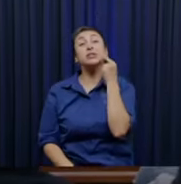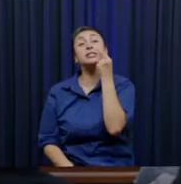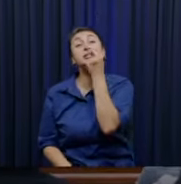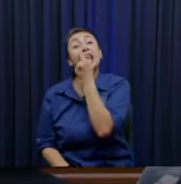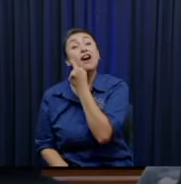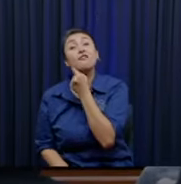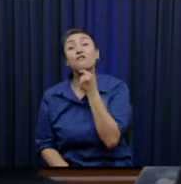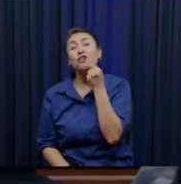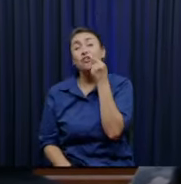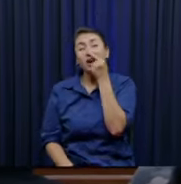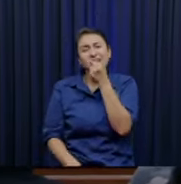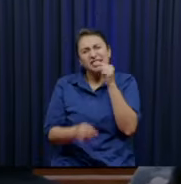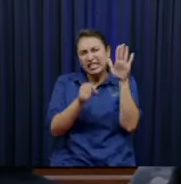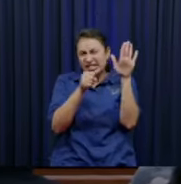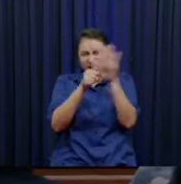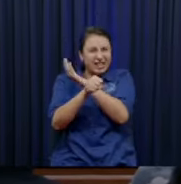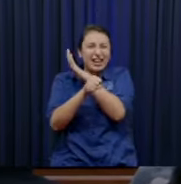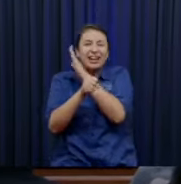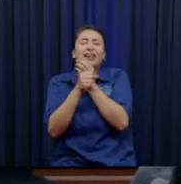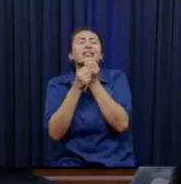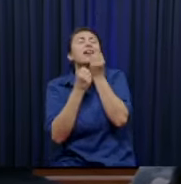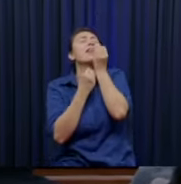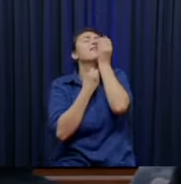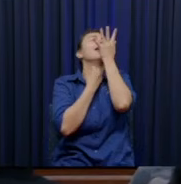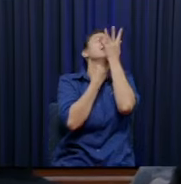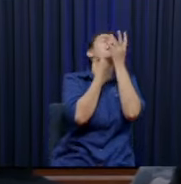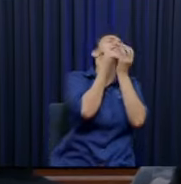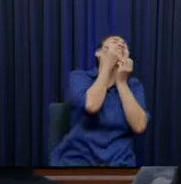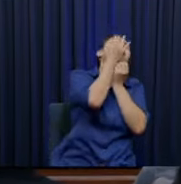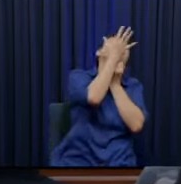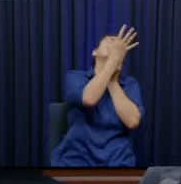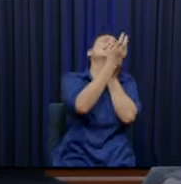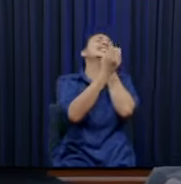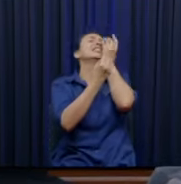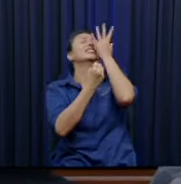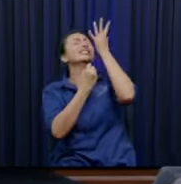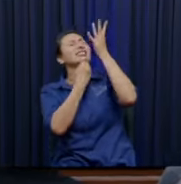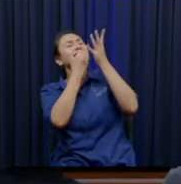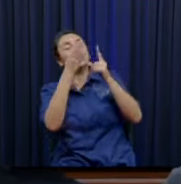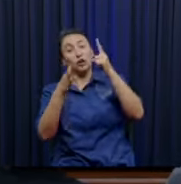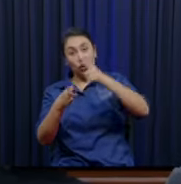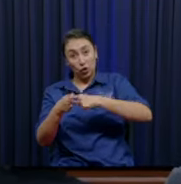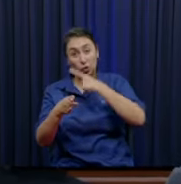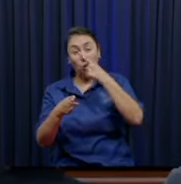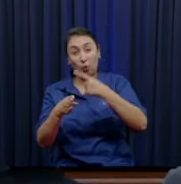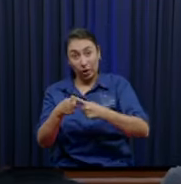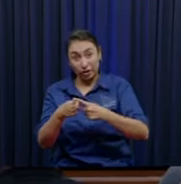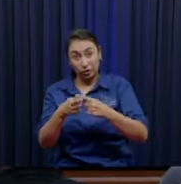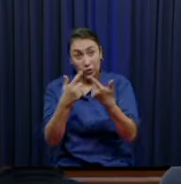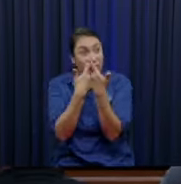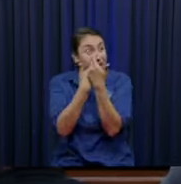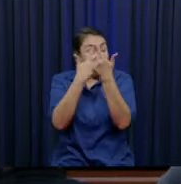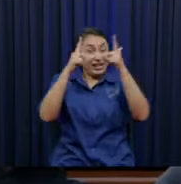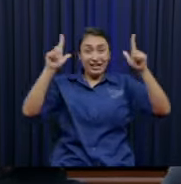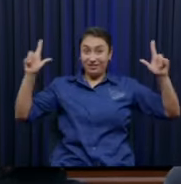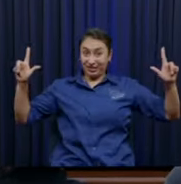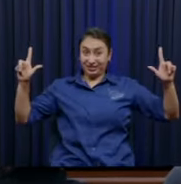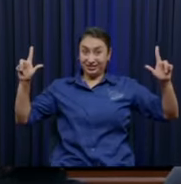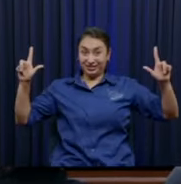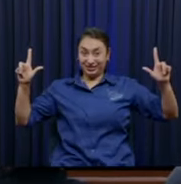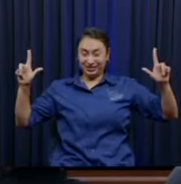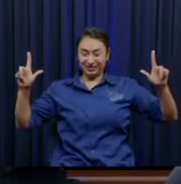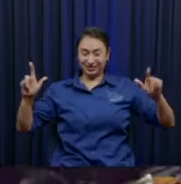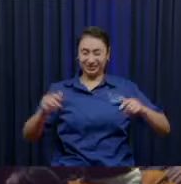de alabanza. Va a venir una alabanza cuando se rompan todas esas cosas y se vuelve un círculo virtuoso.